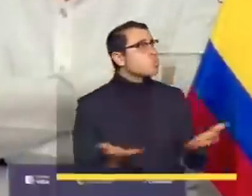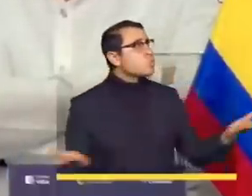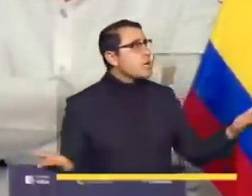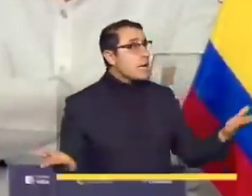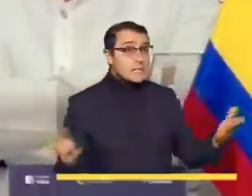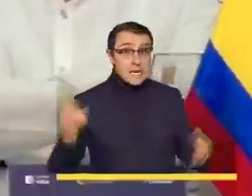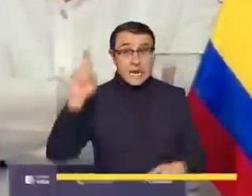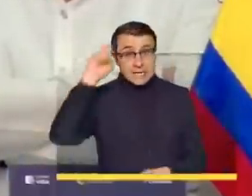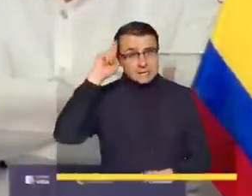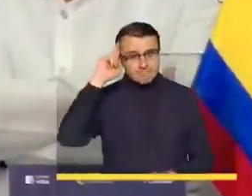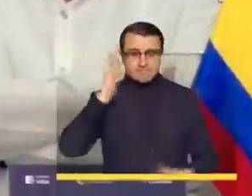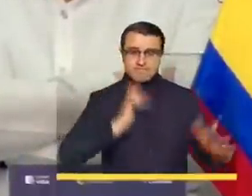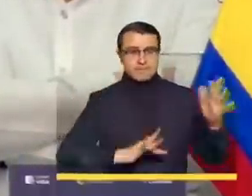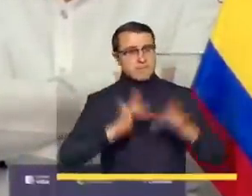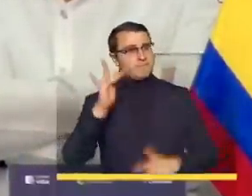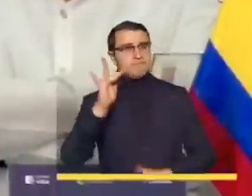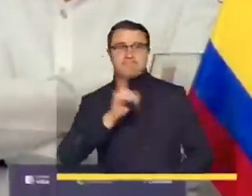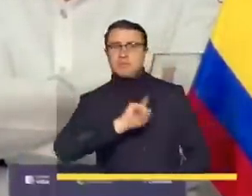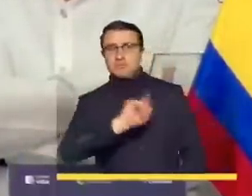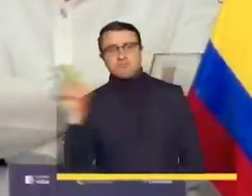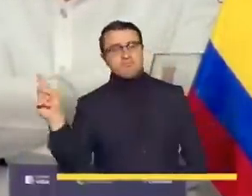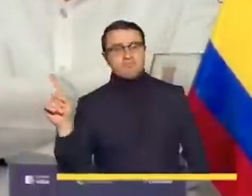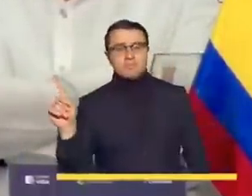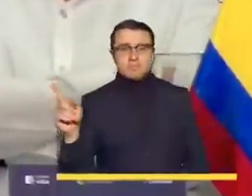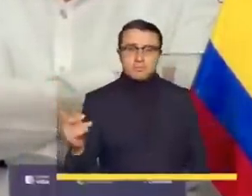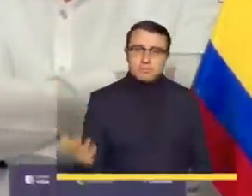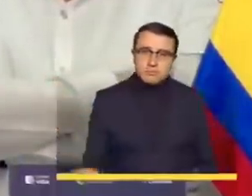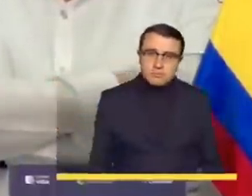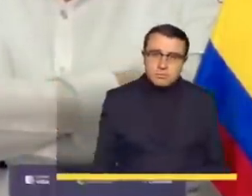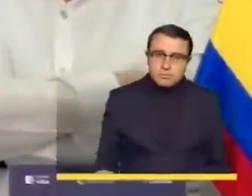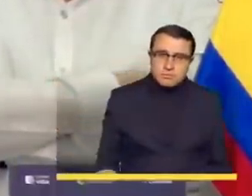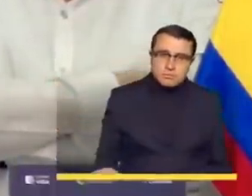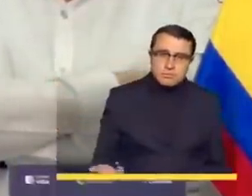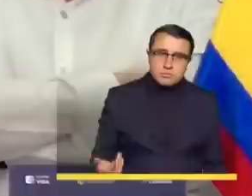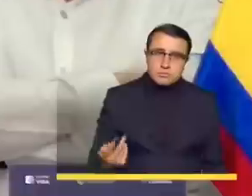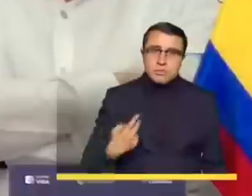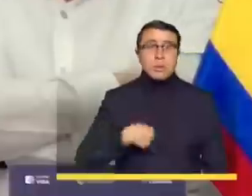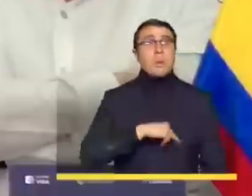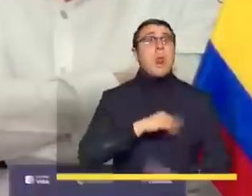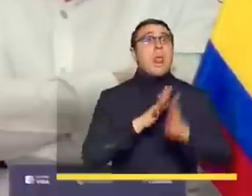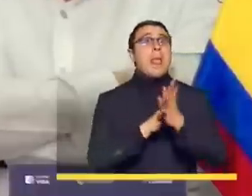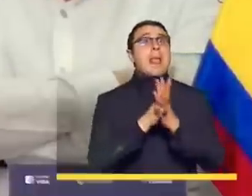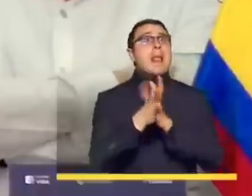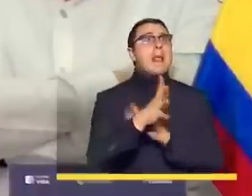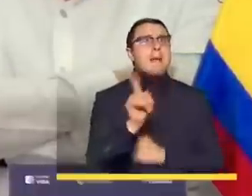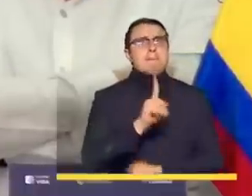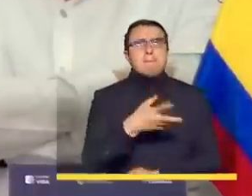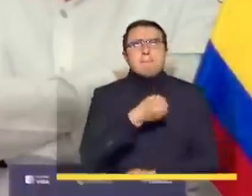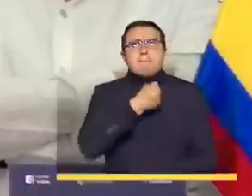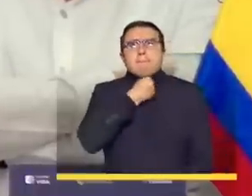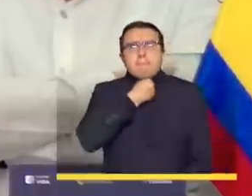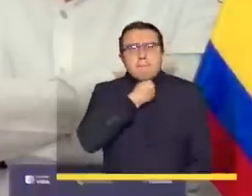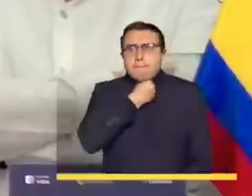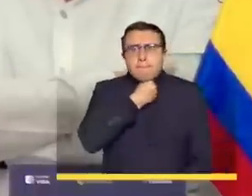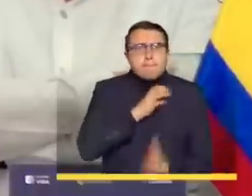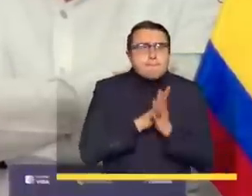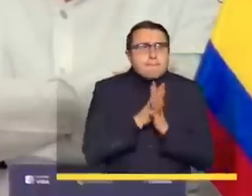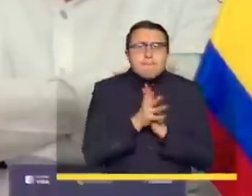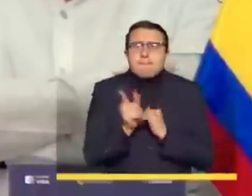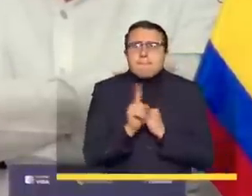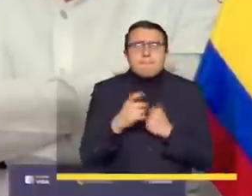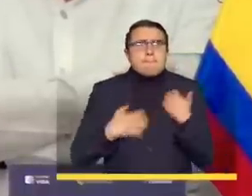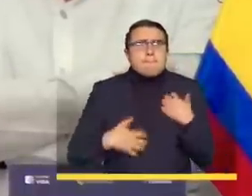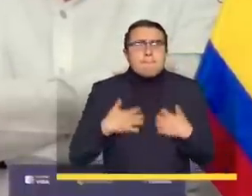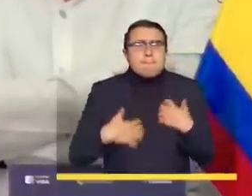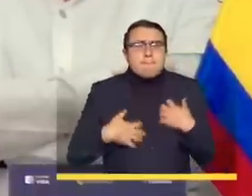no tienen razón, entonces nosotros mismos no lo decimos, nos autocensuramos, porque